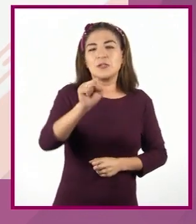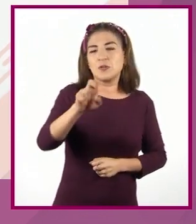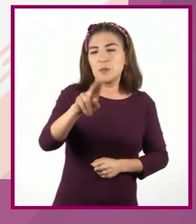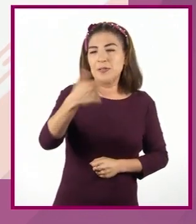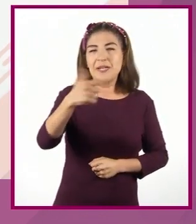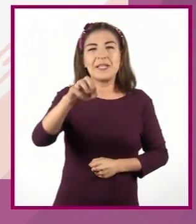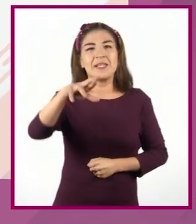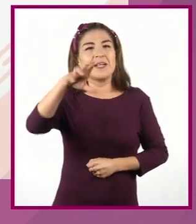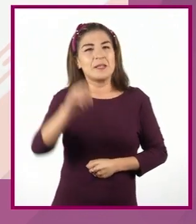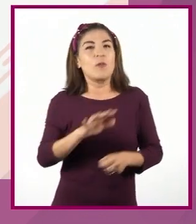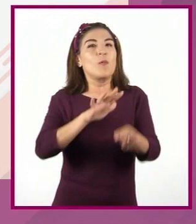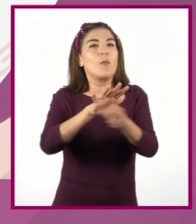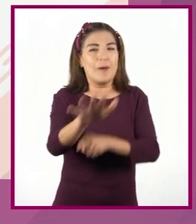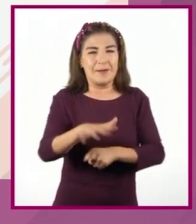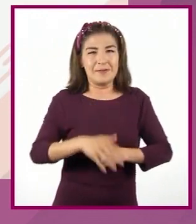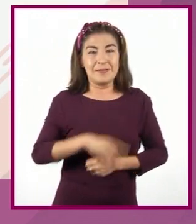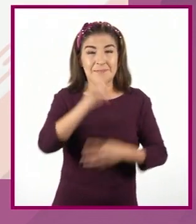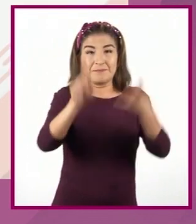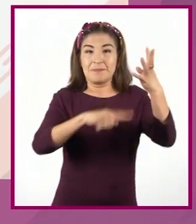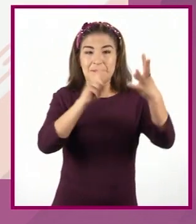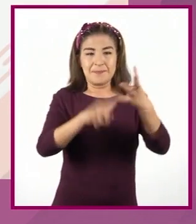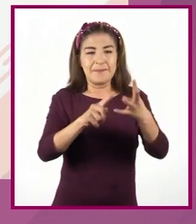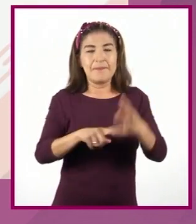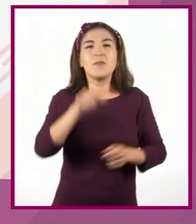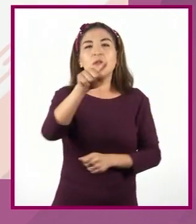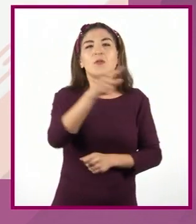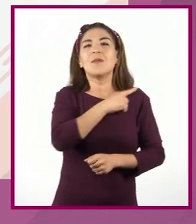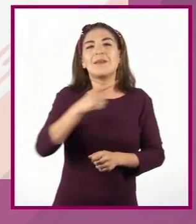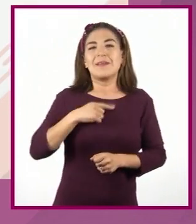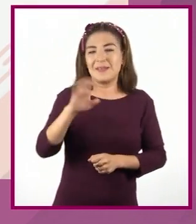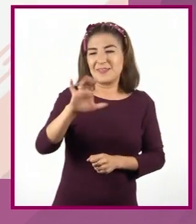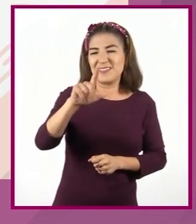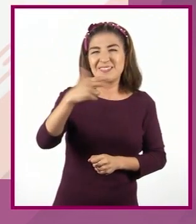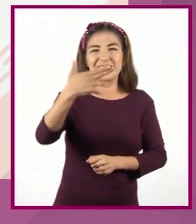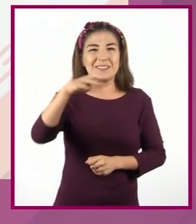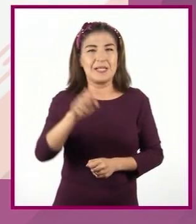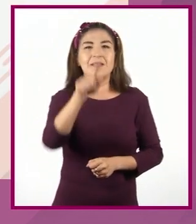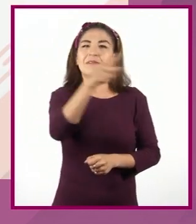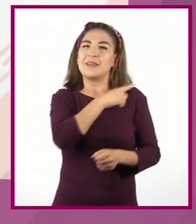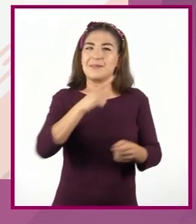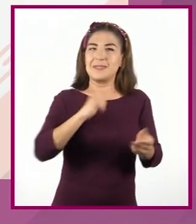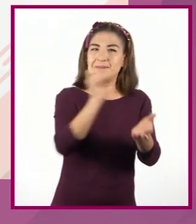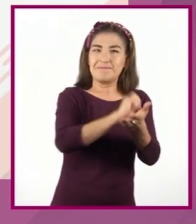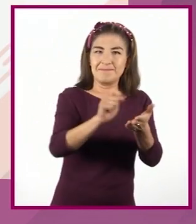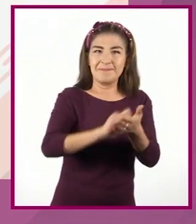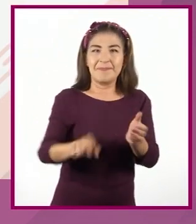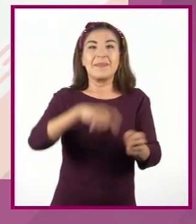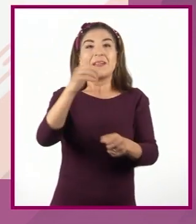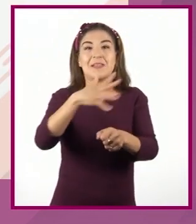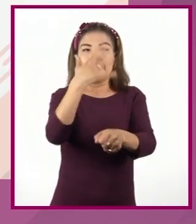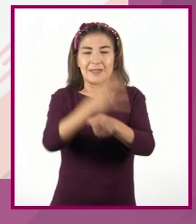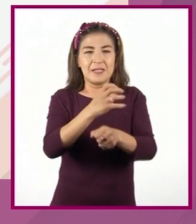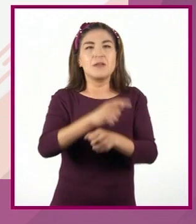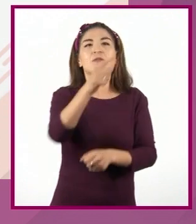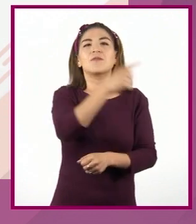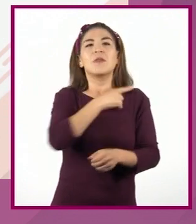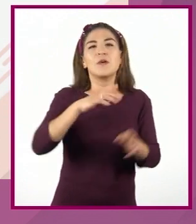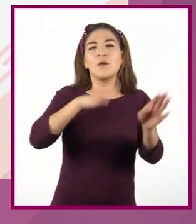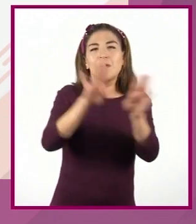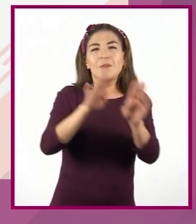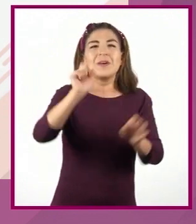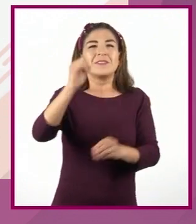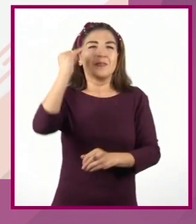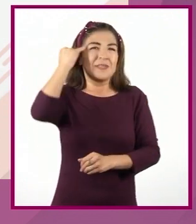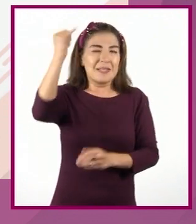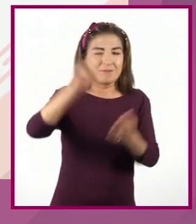es. En la cuarta, escriban un cliché del espacio. En la quinta, escriban una metáfora de lo